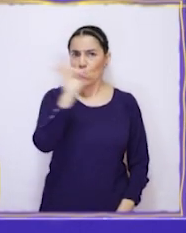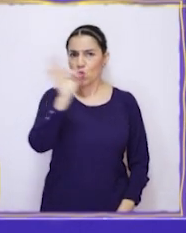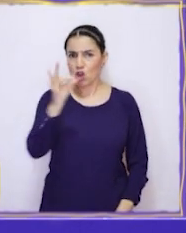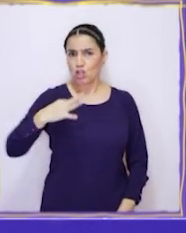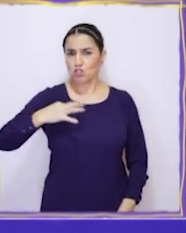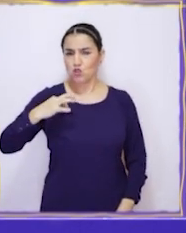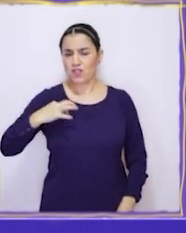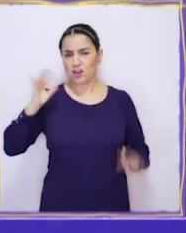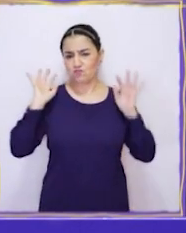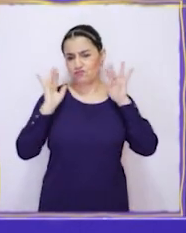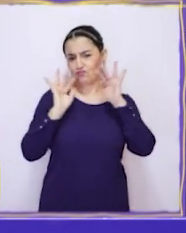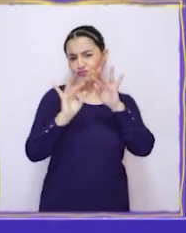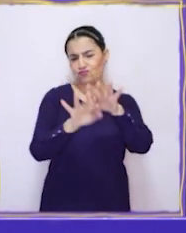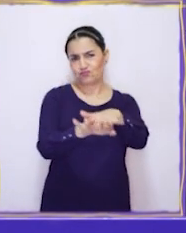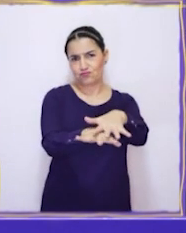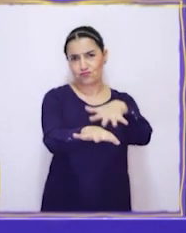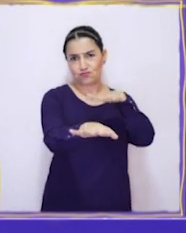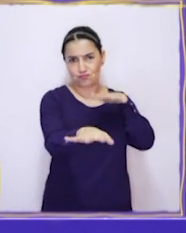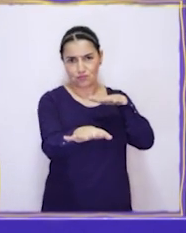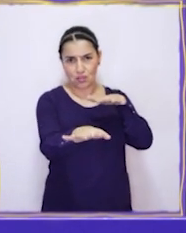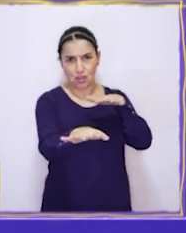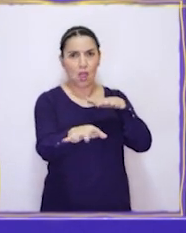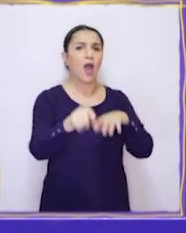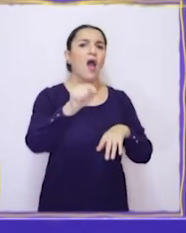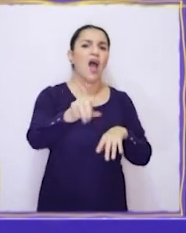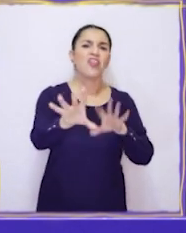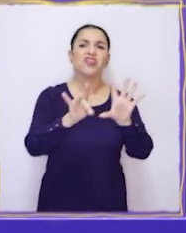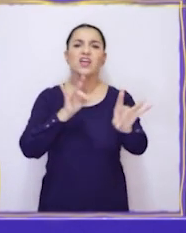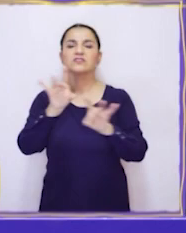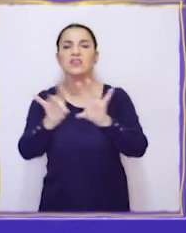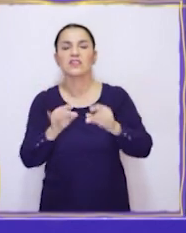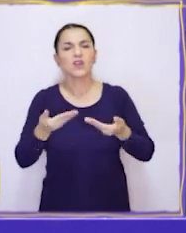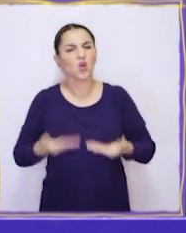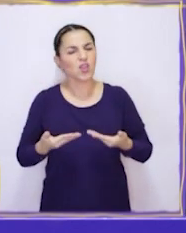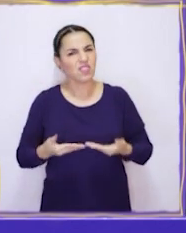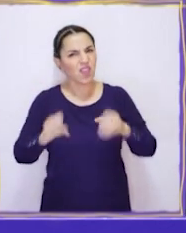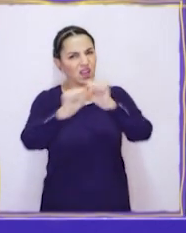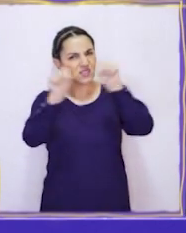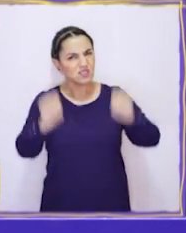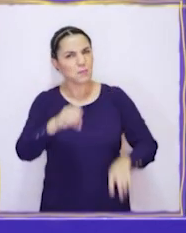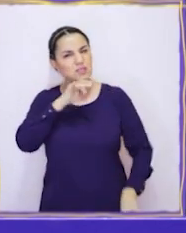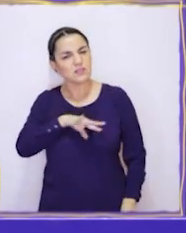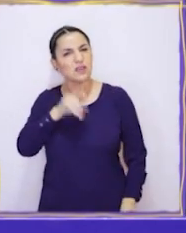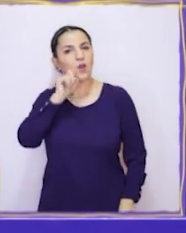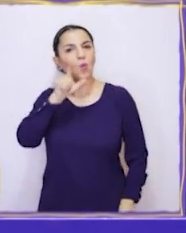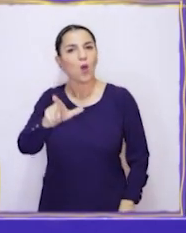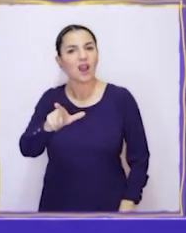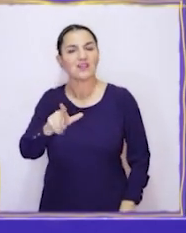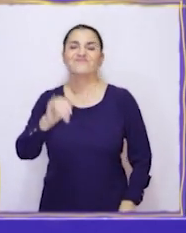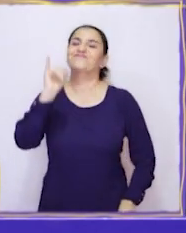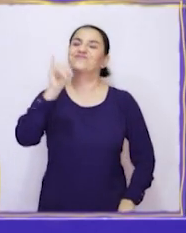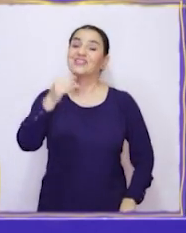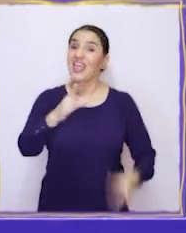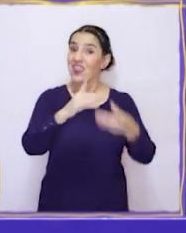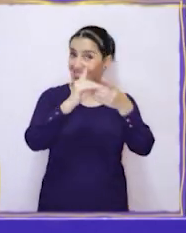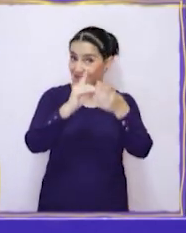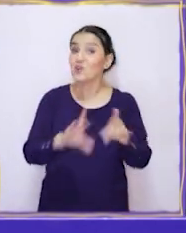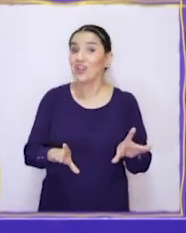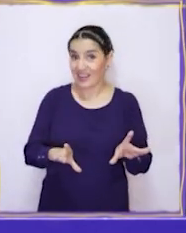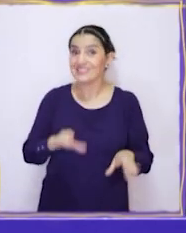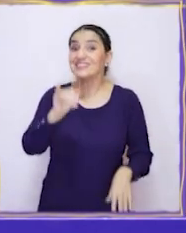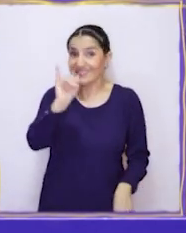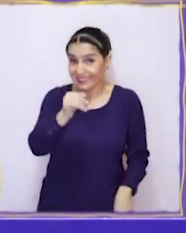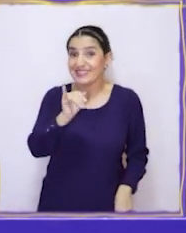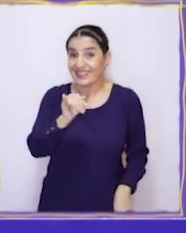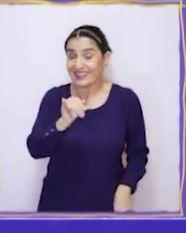las polis. Hoy en Chile, ¿qué sistema tenemos? ¡Muy bien! ¡La democracia!